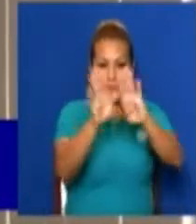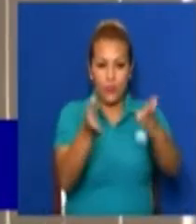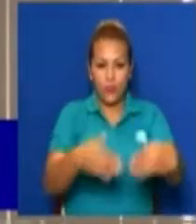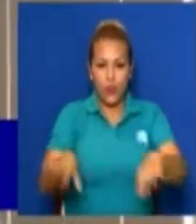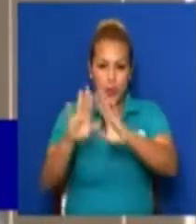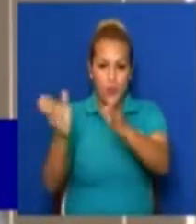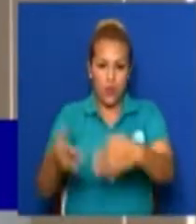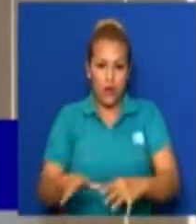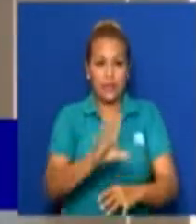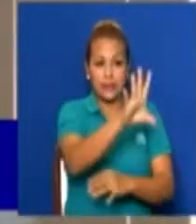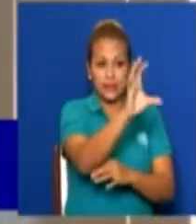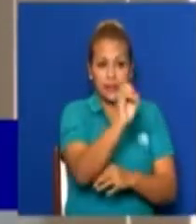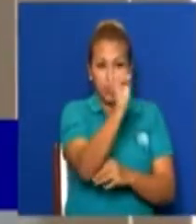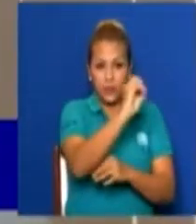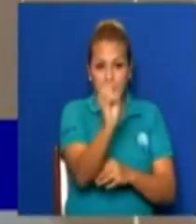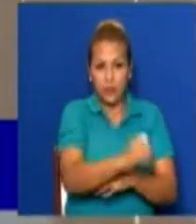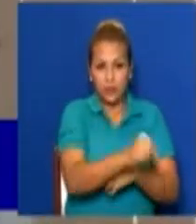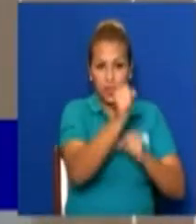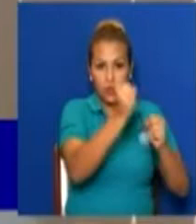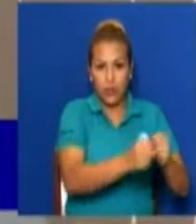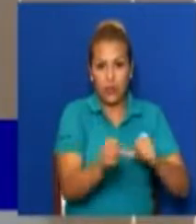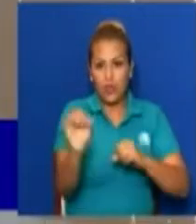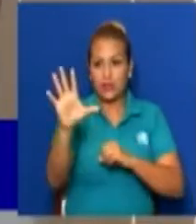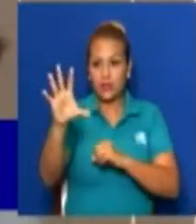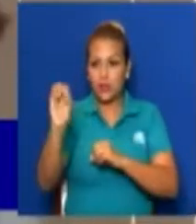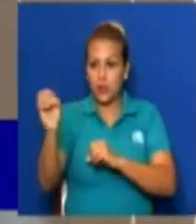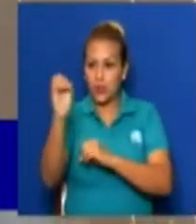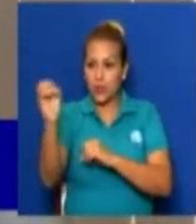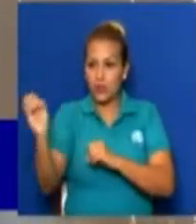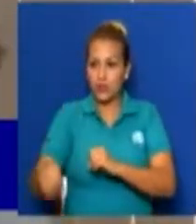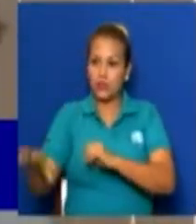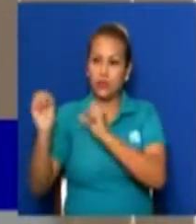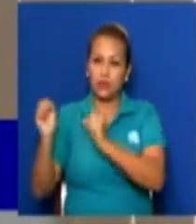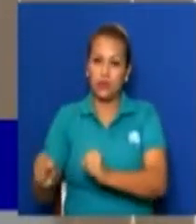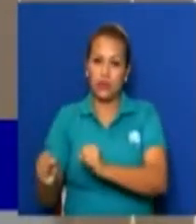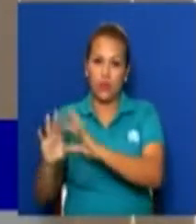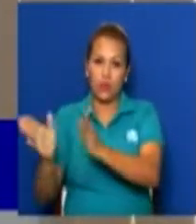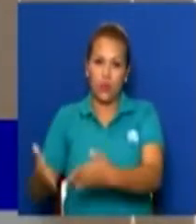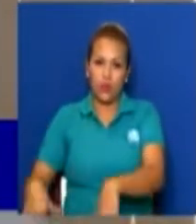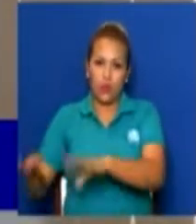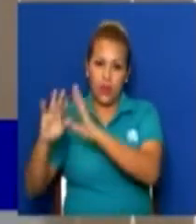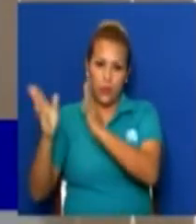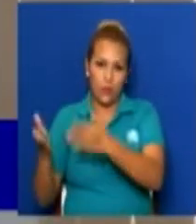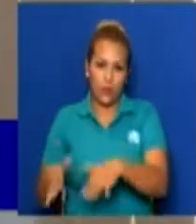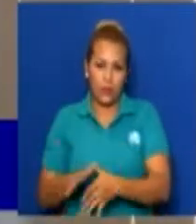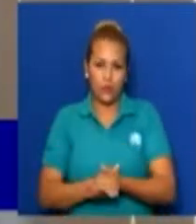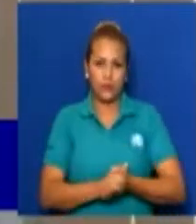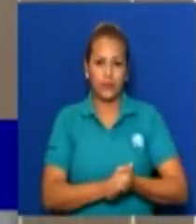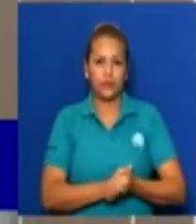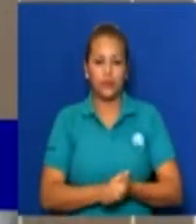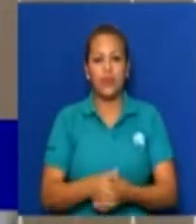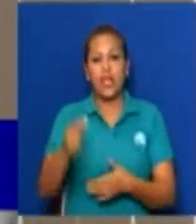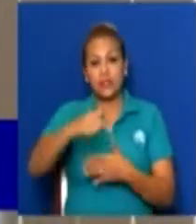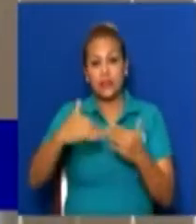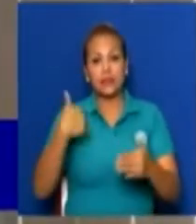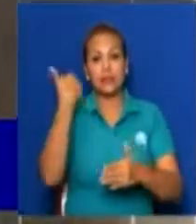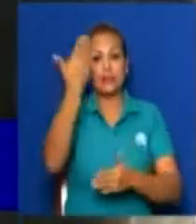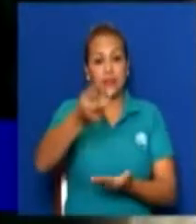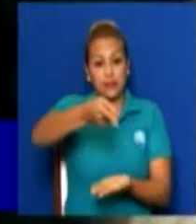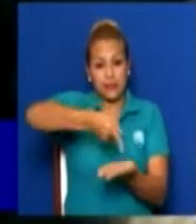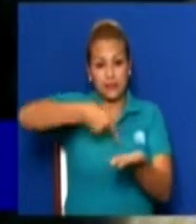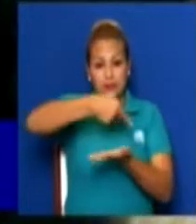el 50% de sus espacios a mujeres. Así que en la próxima